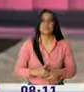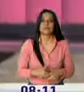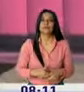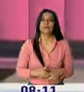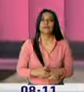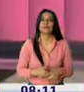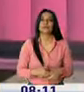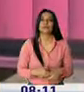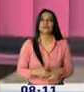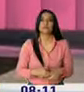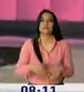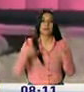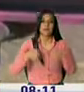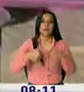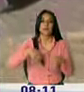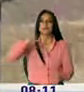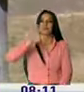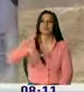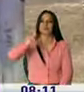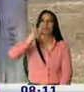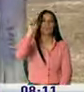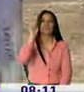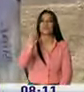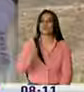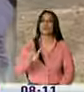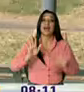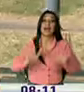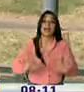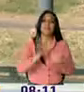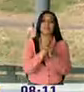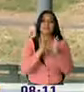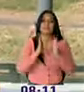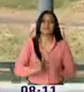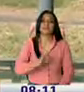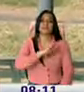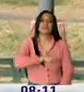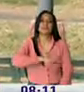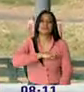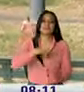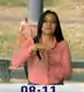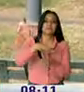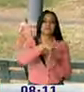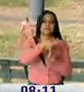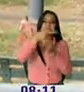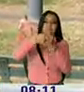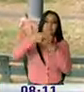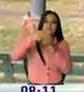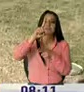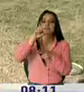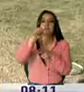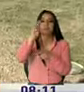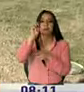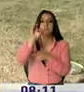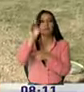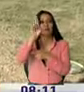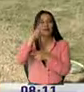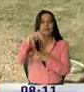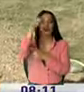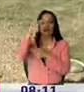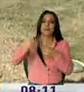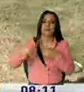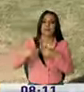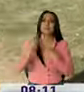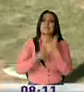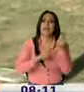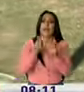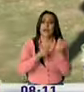los juegos, así es como encontramos a funcionarios municipales en el parque del sector de La Damer, en el norte de Quito. Ellos se encontraban dándole color a